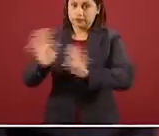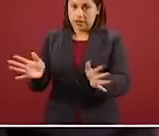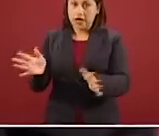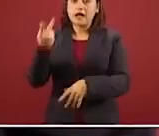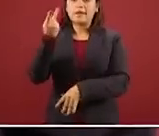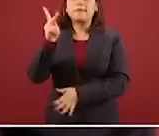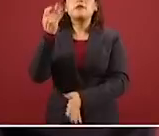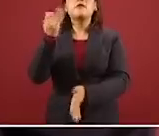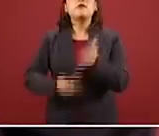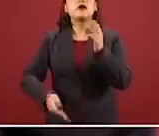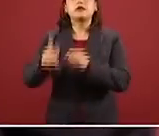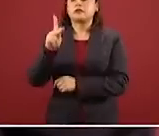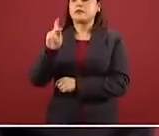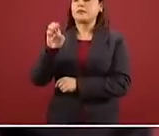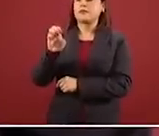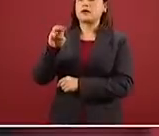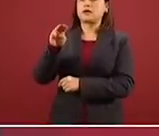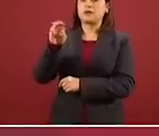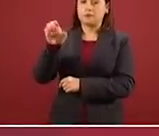Pemex, que tiene que